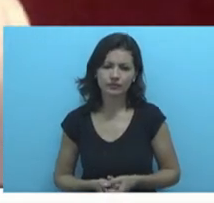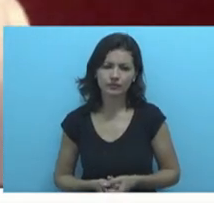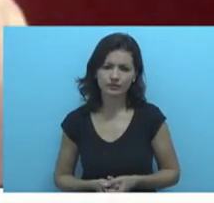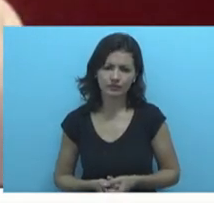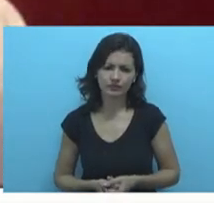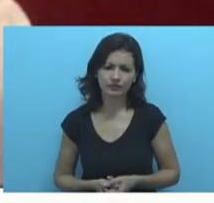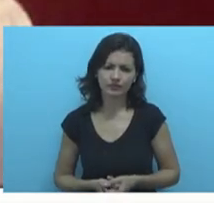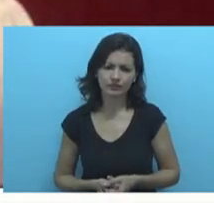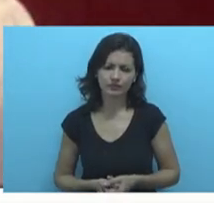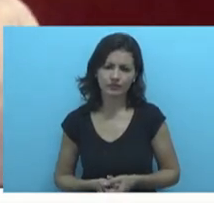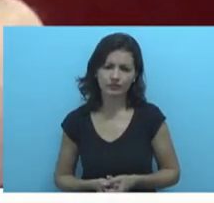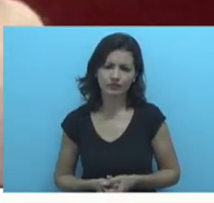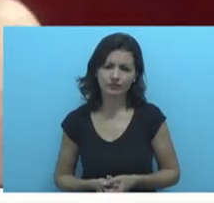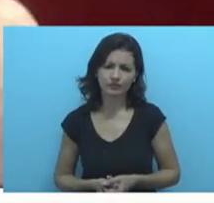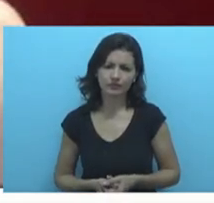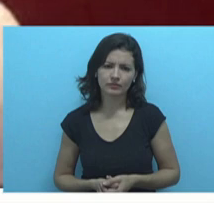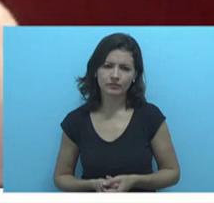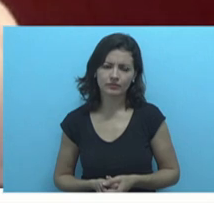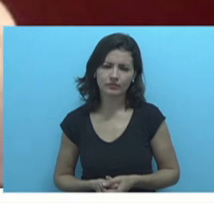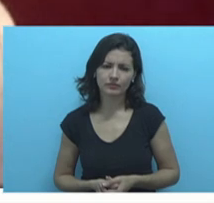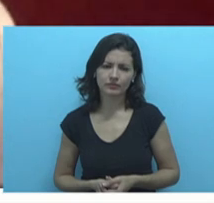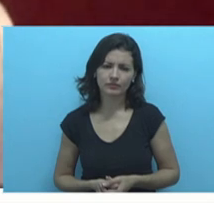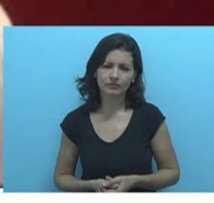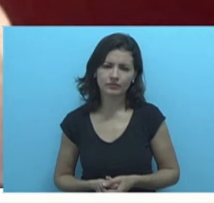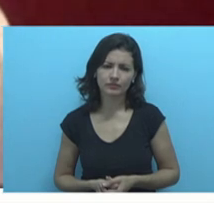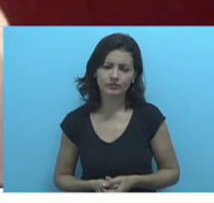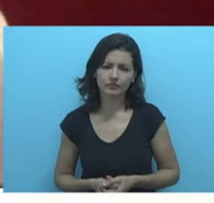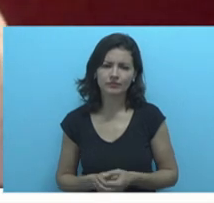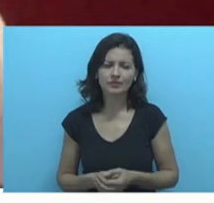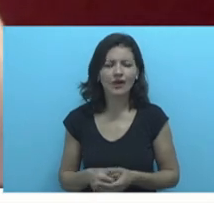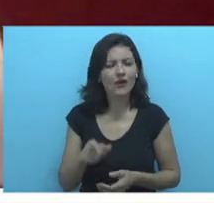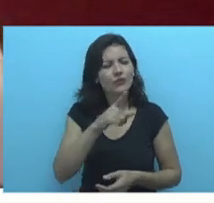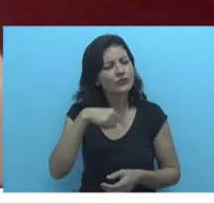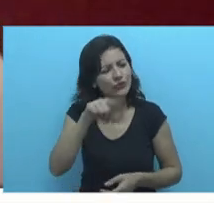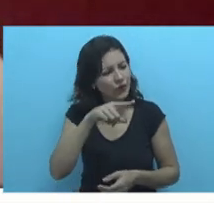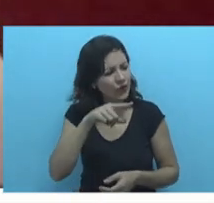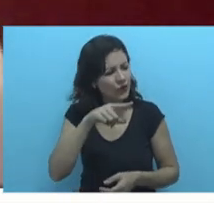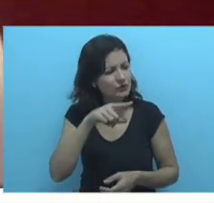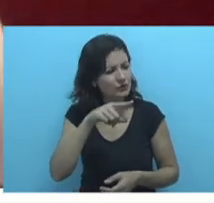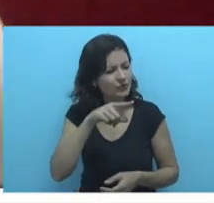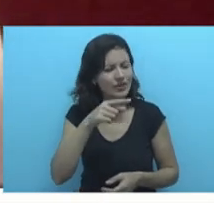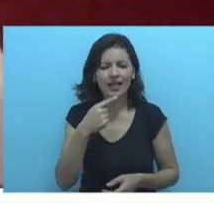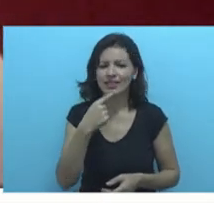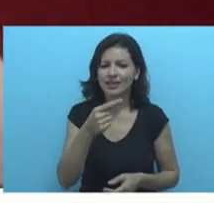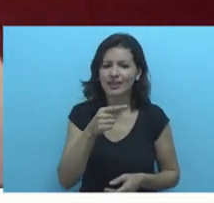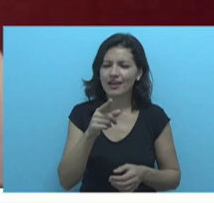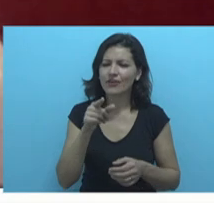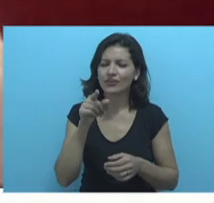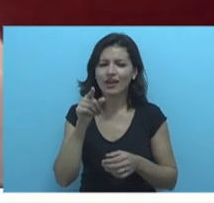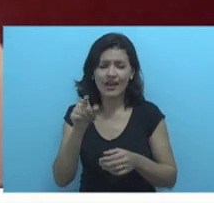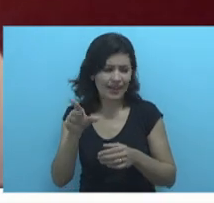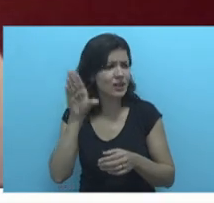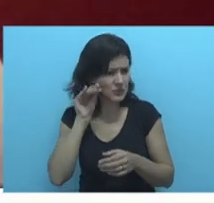Muchos resaltaron acá la capacidad de Miguel de escuchar, y a mí también me interesa destacar que esa escucha precedía o acompañaba